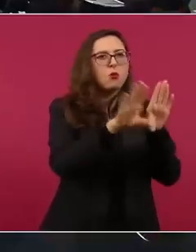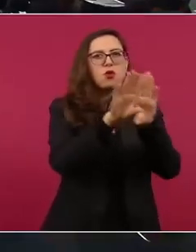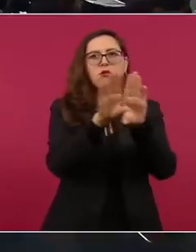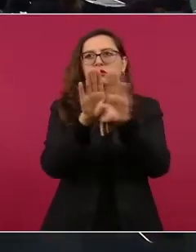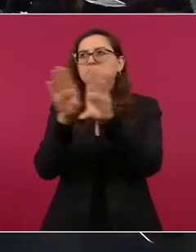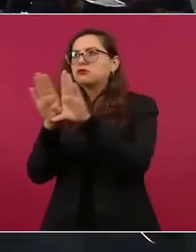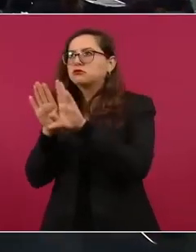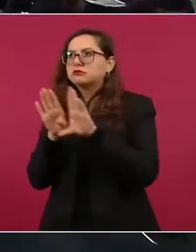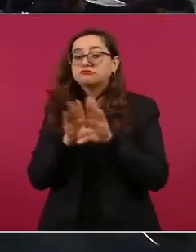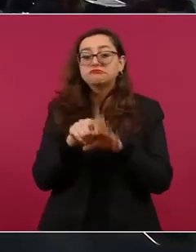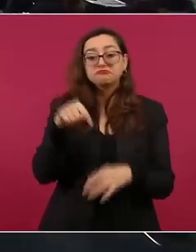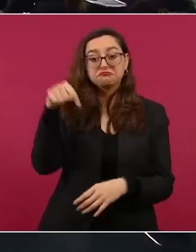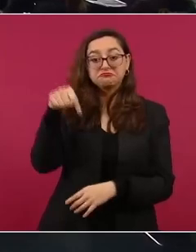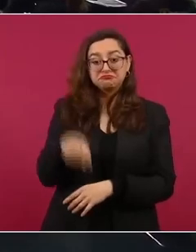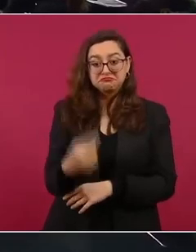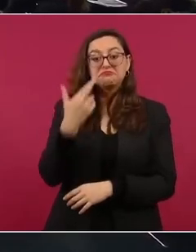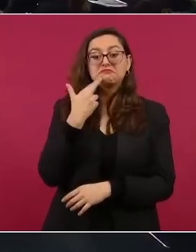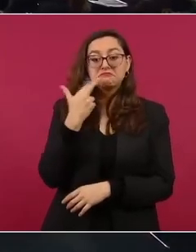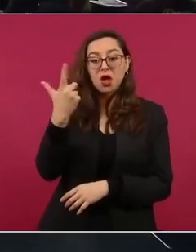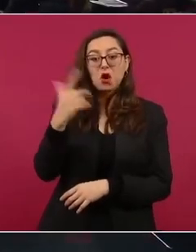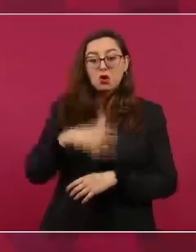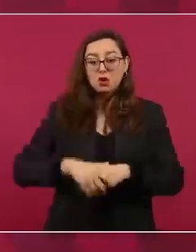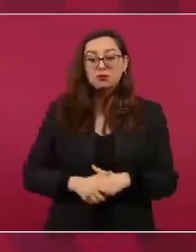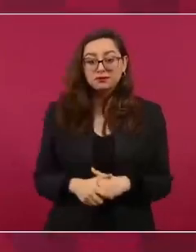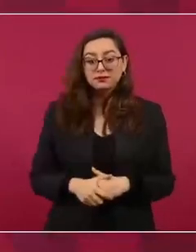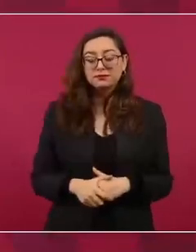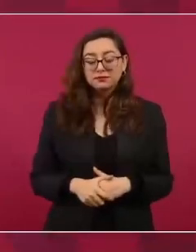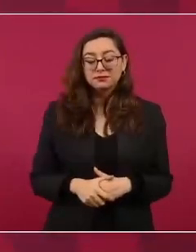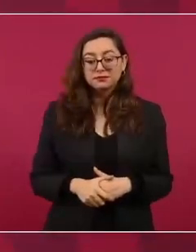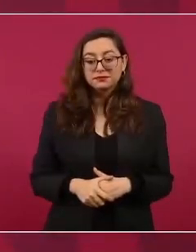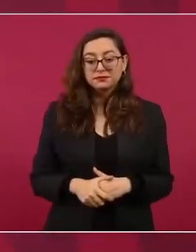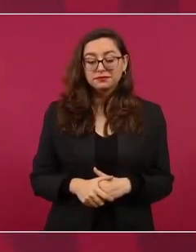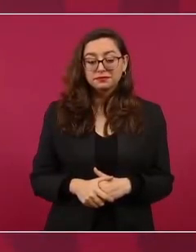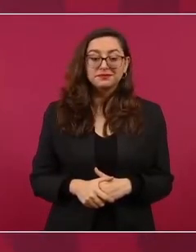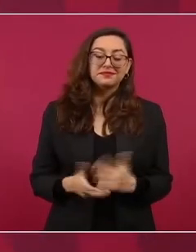Además, fue muy agradable porque